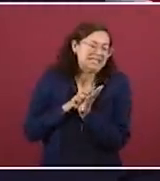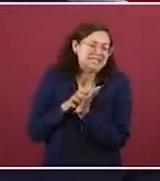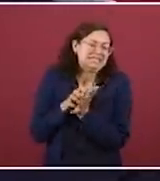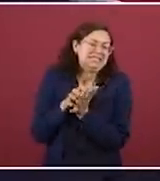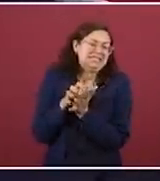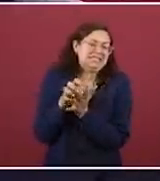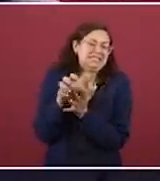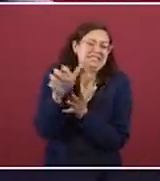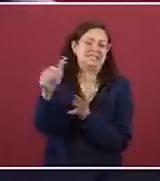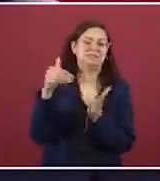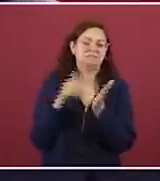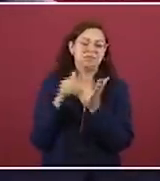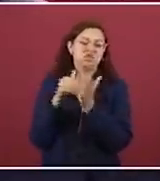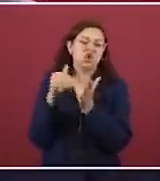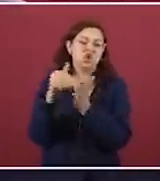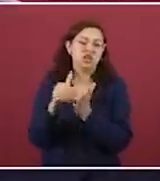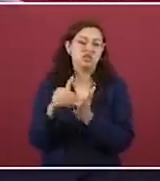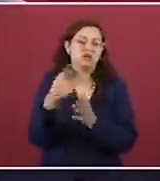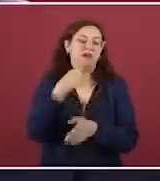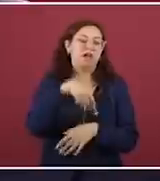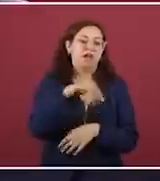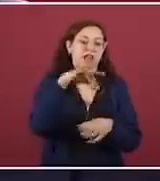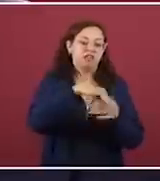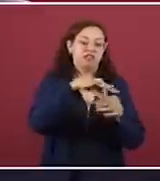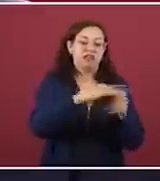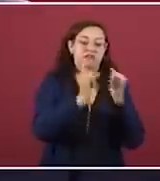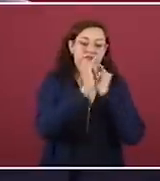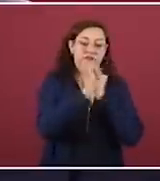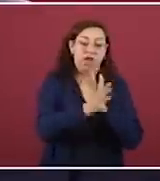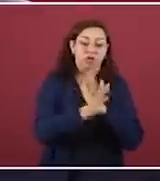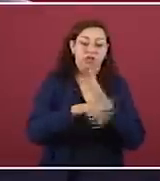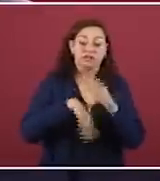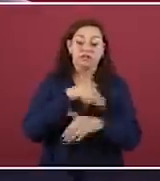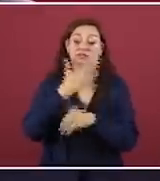después del fraude electoral.